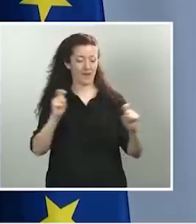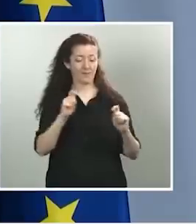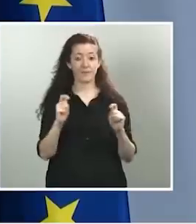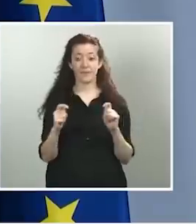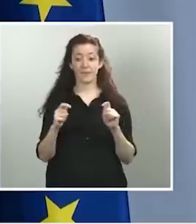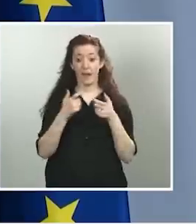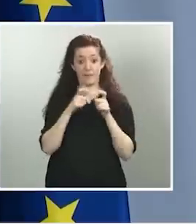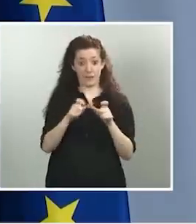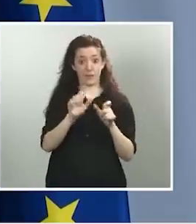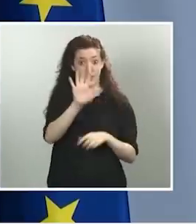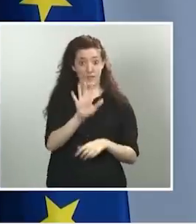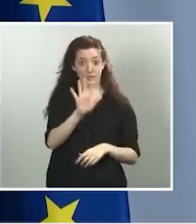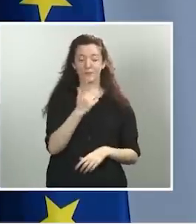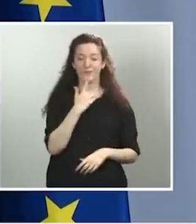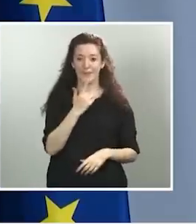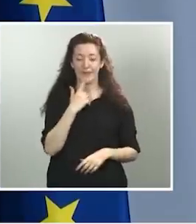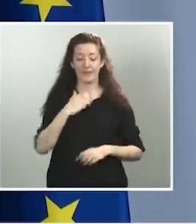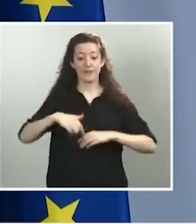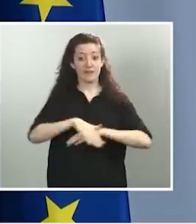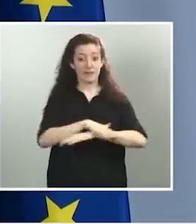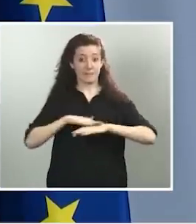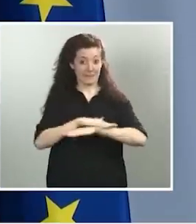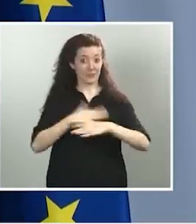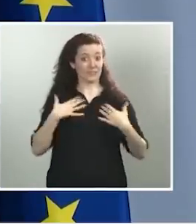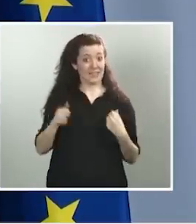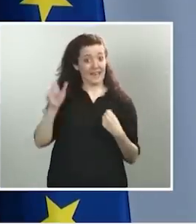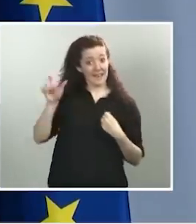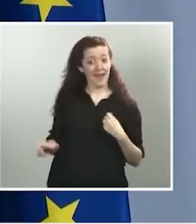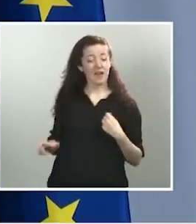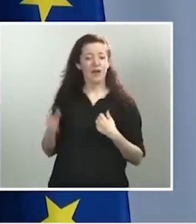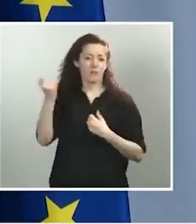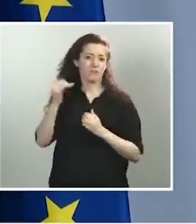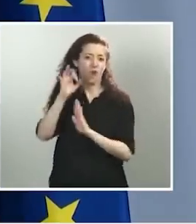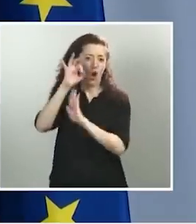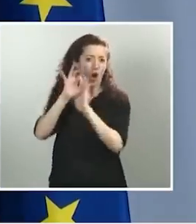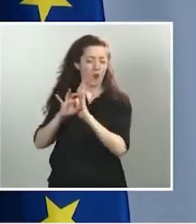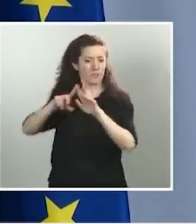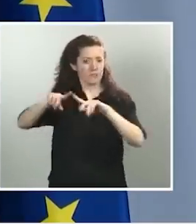que el ministro hará eso y además nos dirá